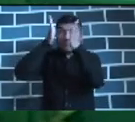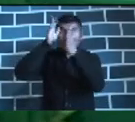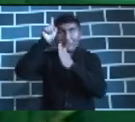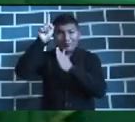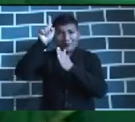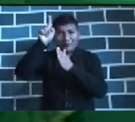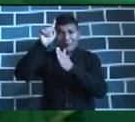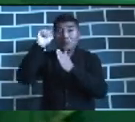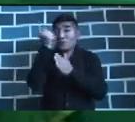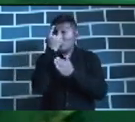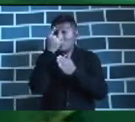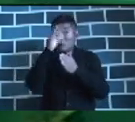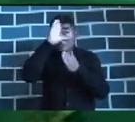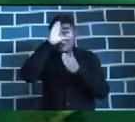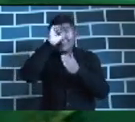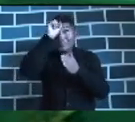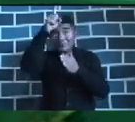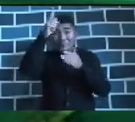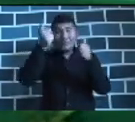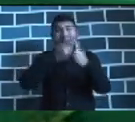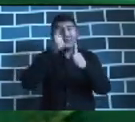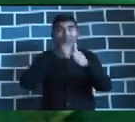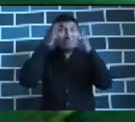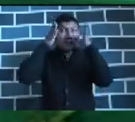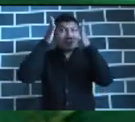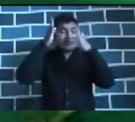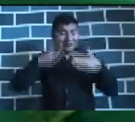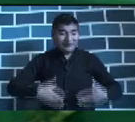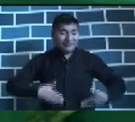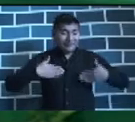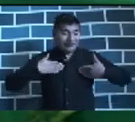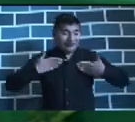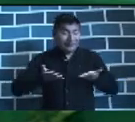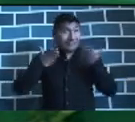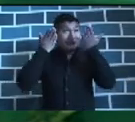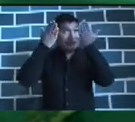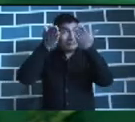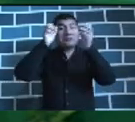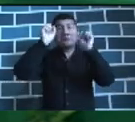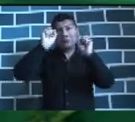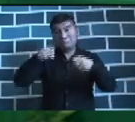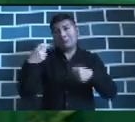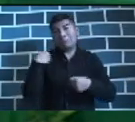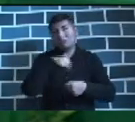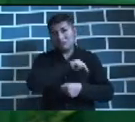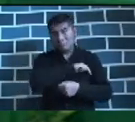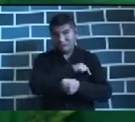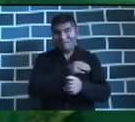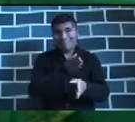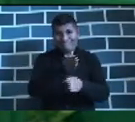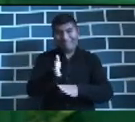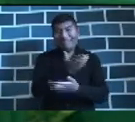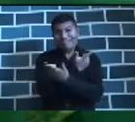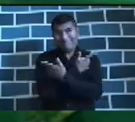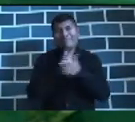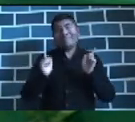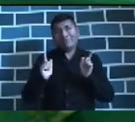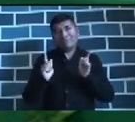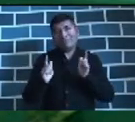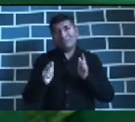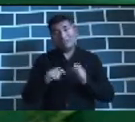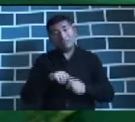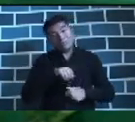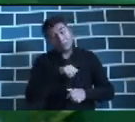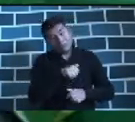solo poniéndole a él lo primero de la vida podemos ser realmente libres cualquier